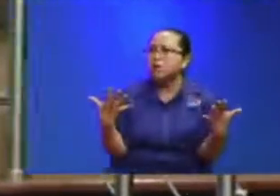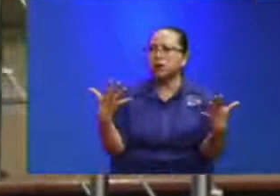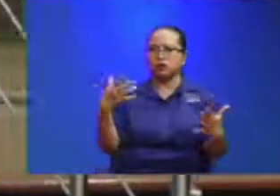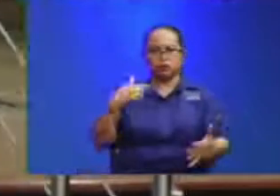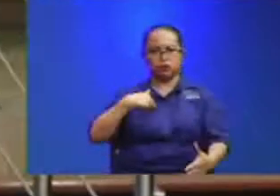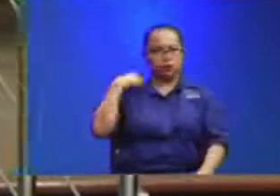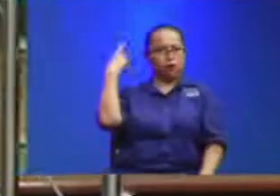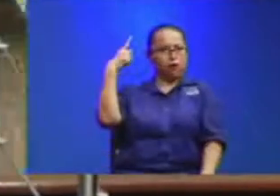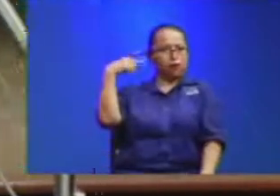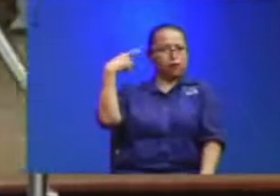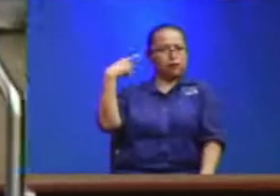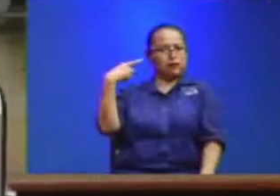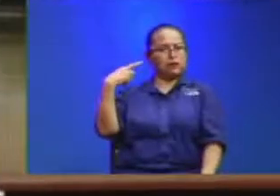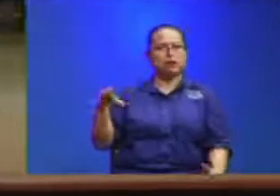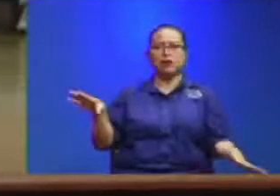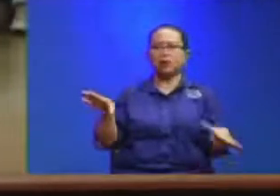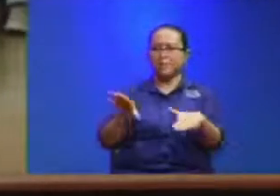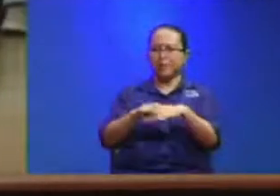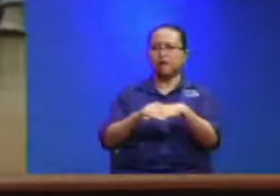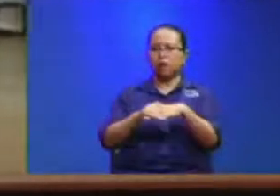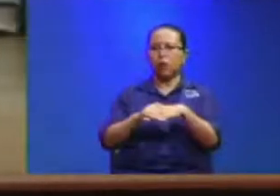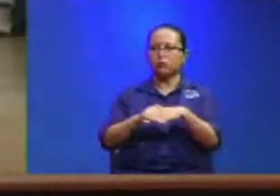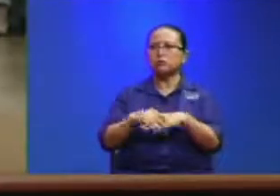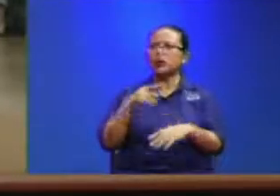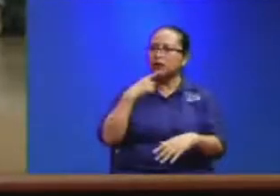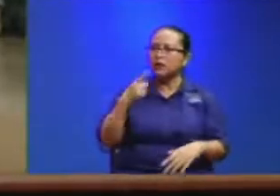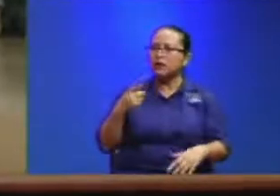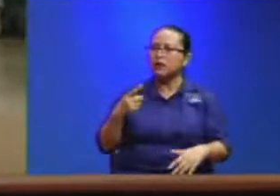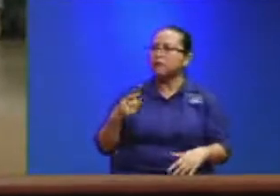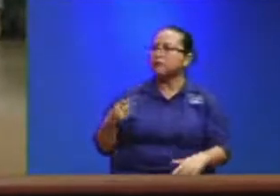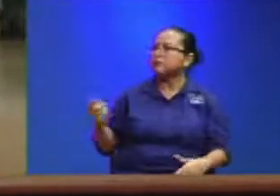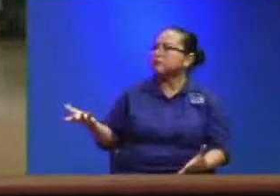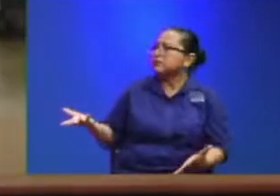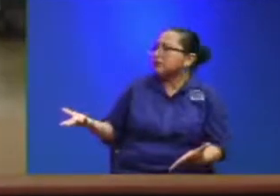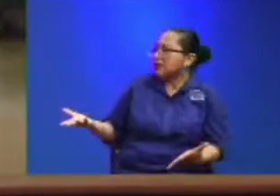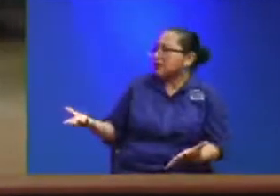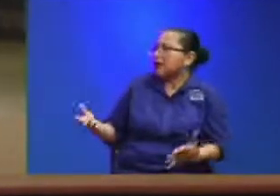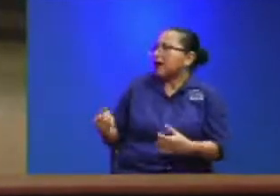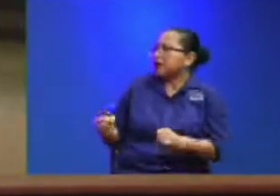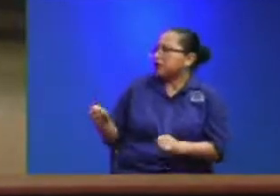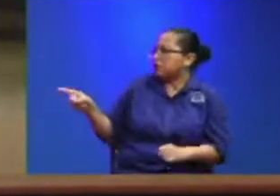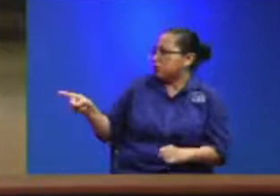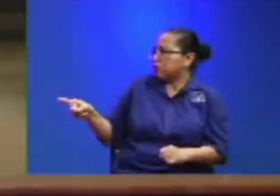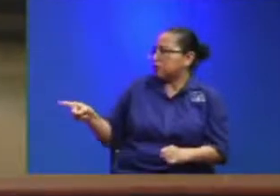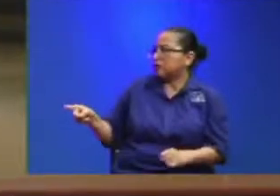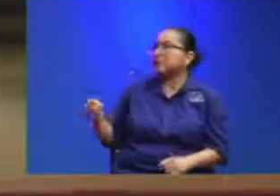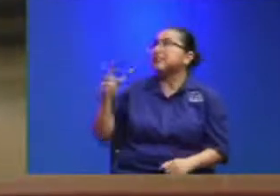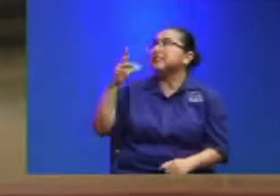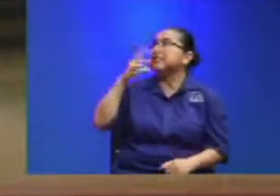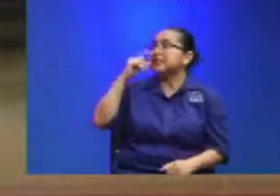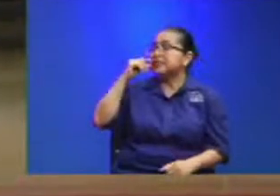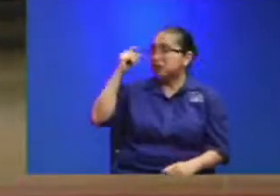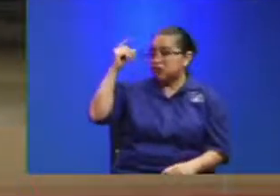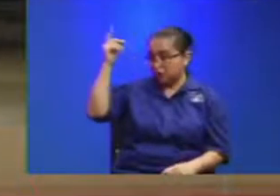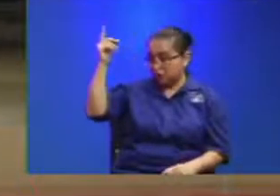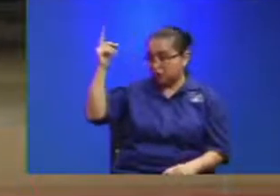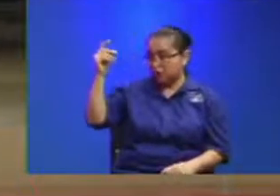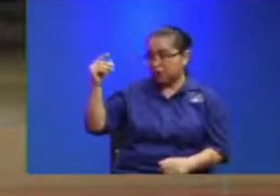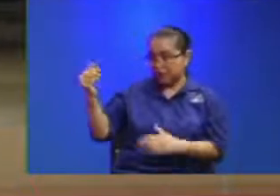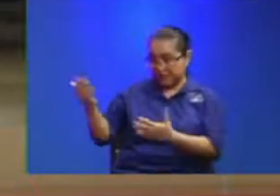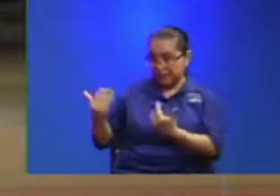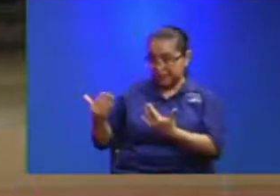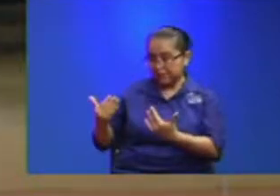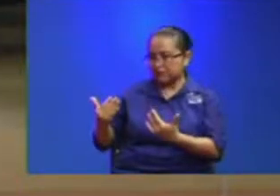yo le dije a lety fíjate que señor - que haces y me llames señor yo te sigo me segura el egeo